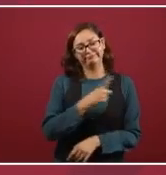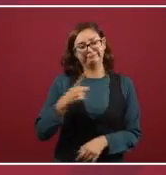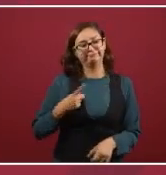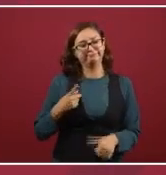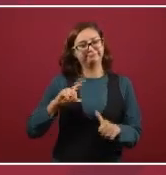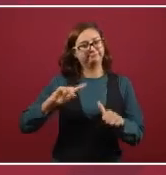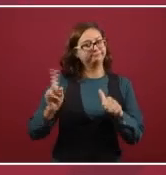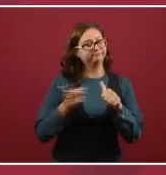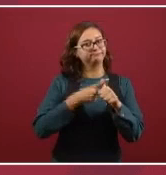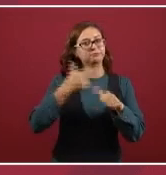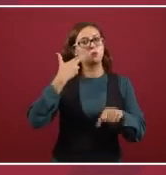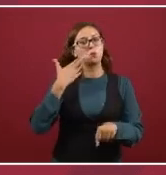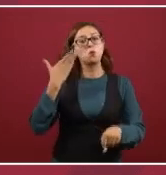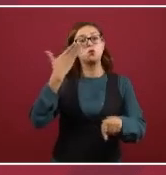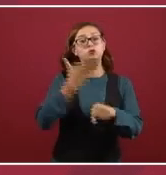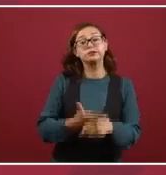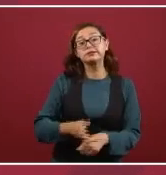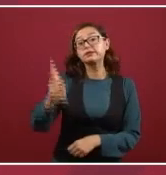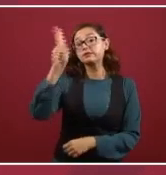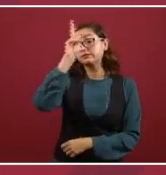responsabilidad y con prudencia